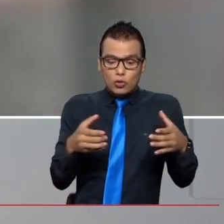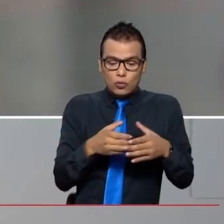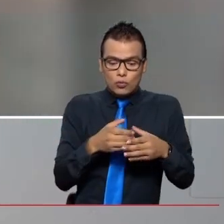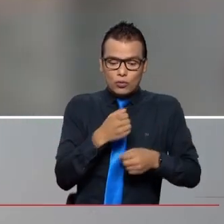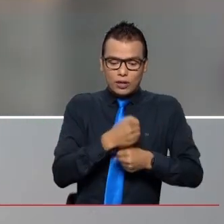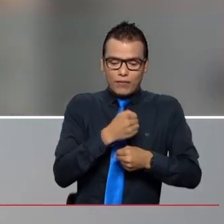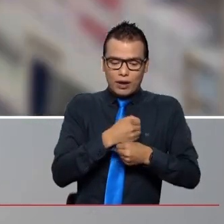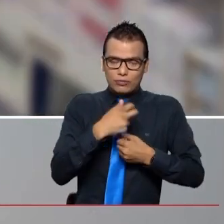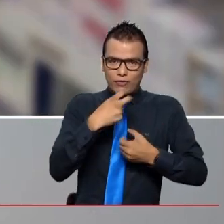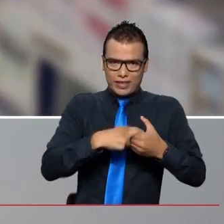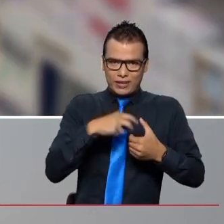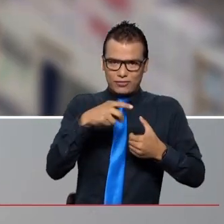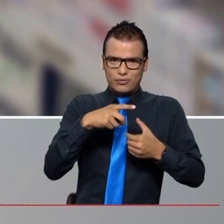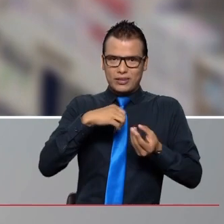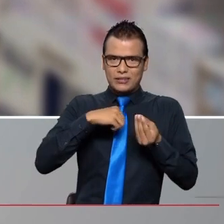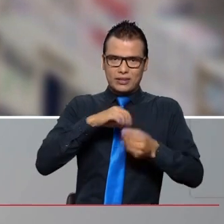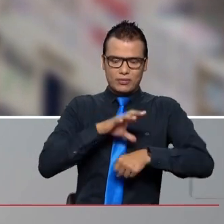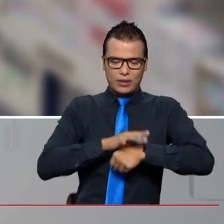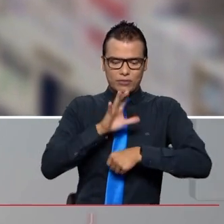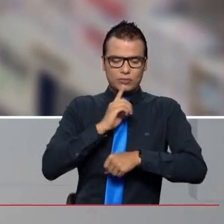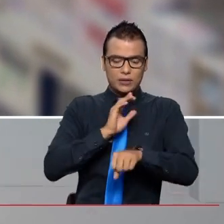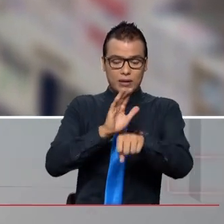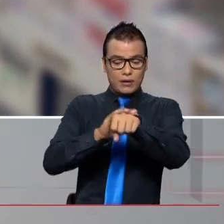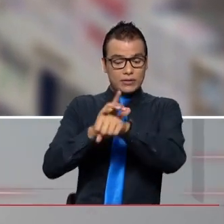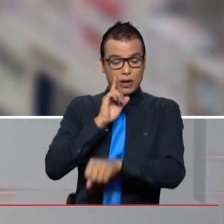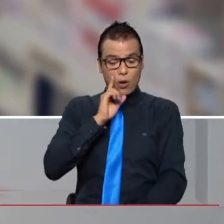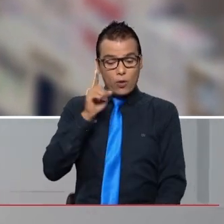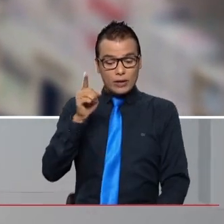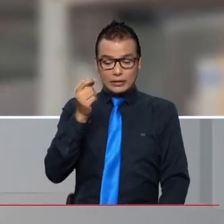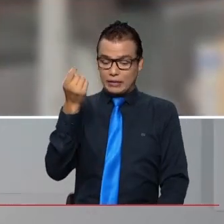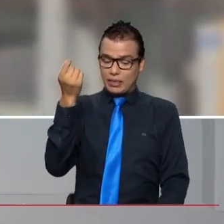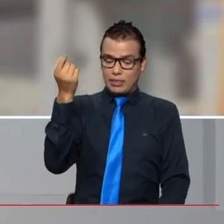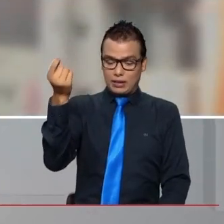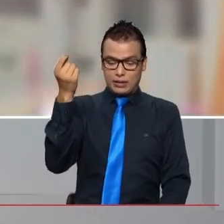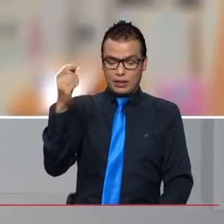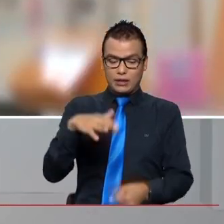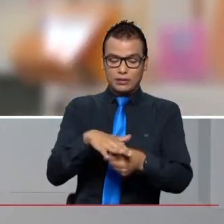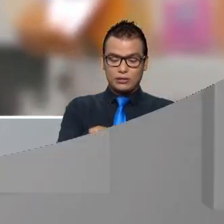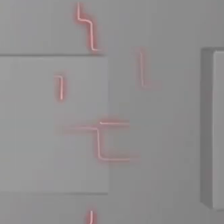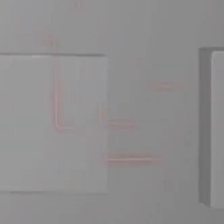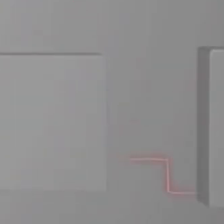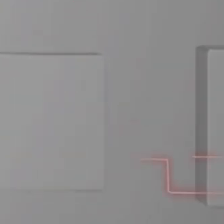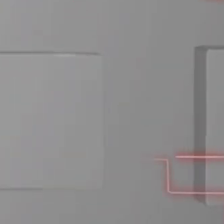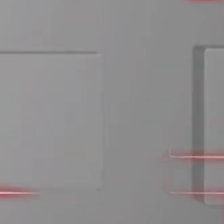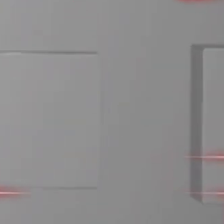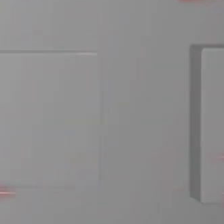desabastecedor también para esas intervenciones y larina barrete nos amplía Buenos días